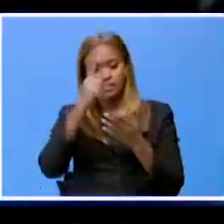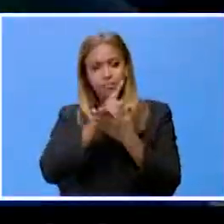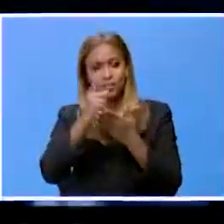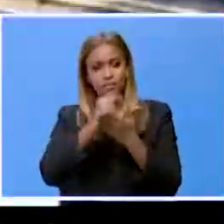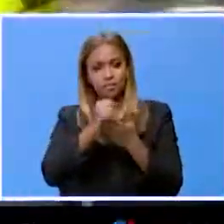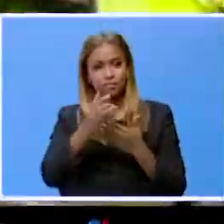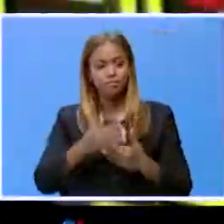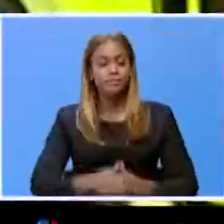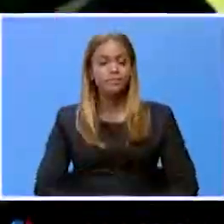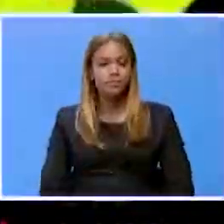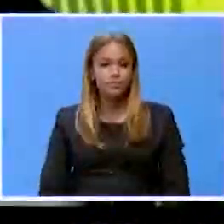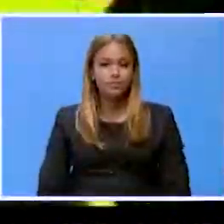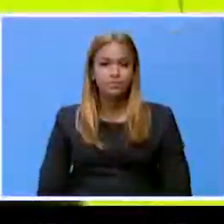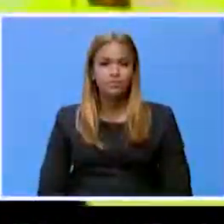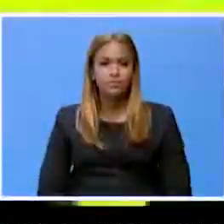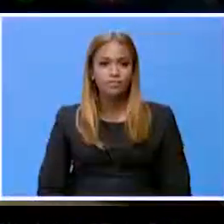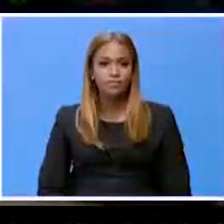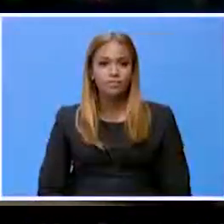Mayor.